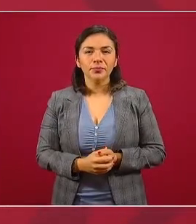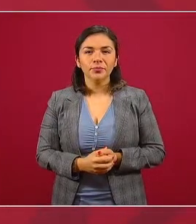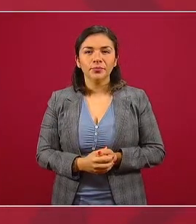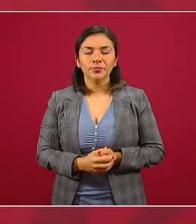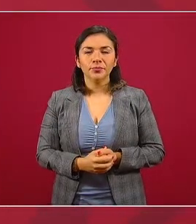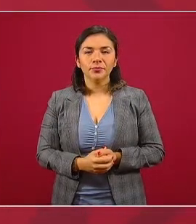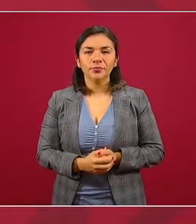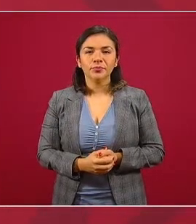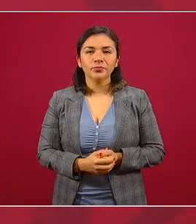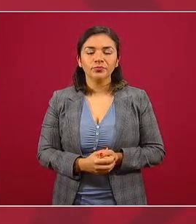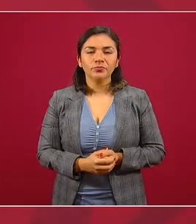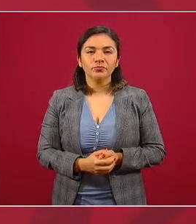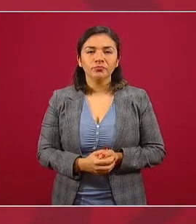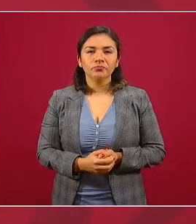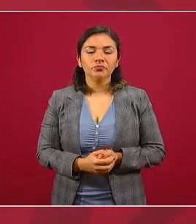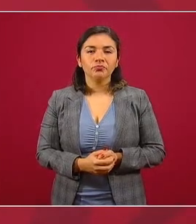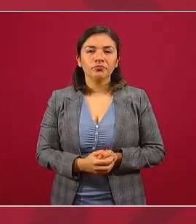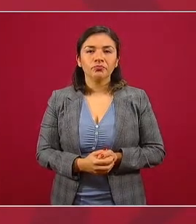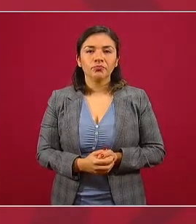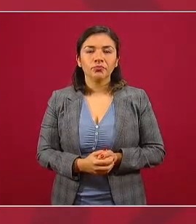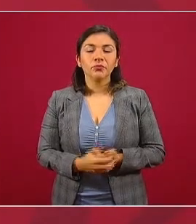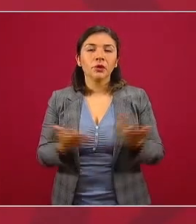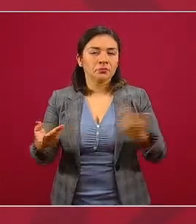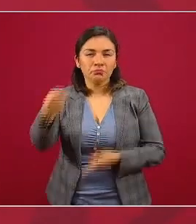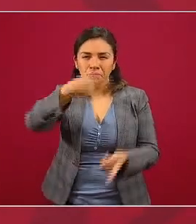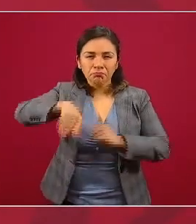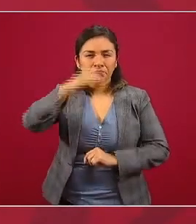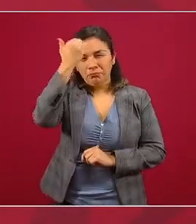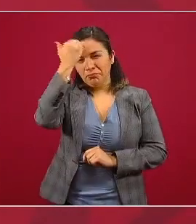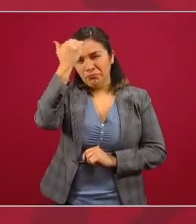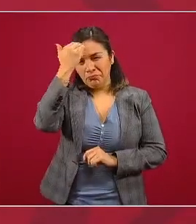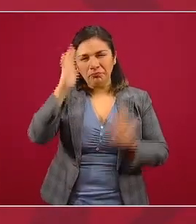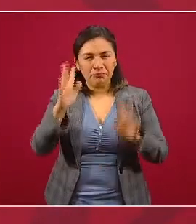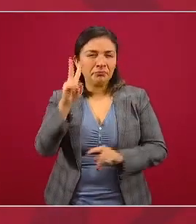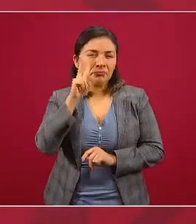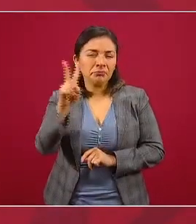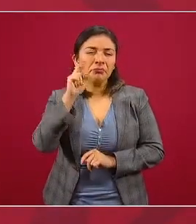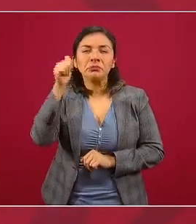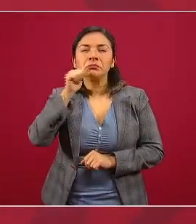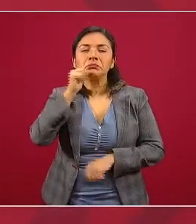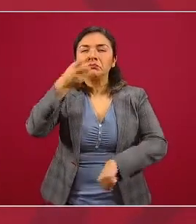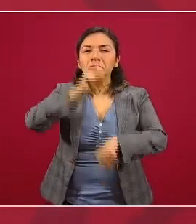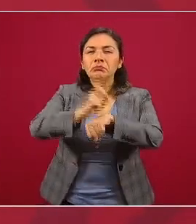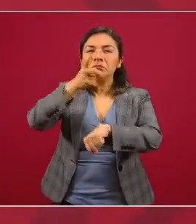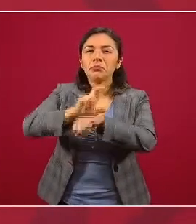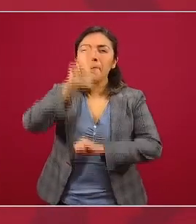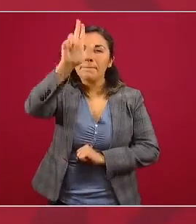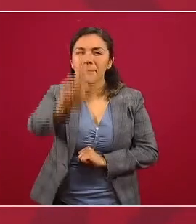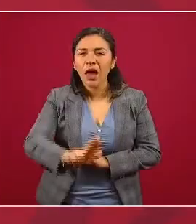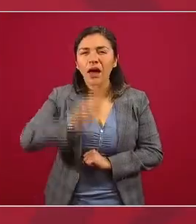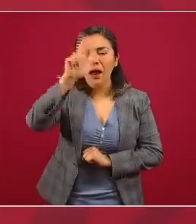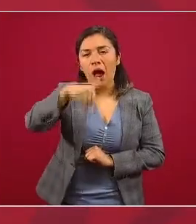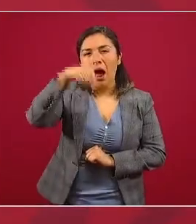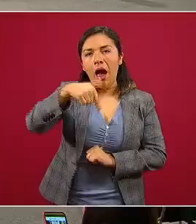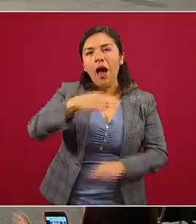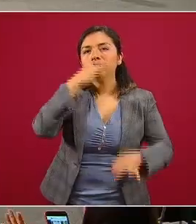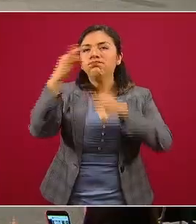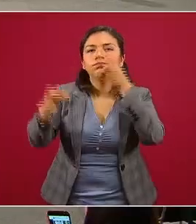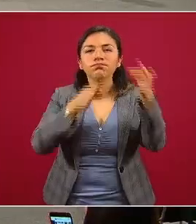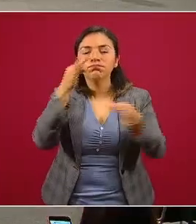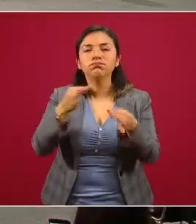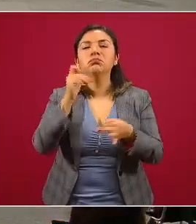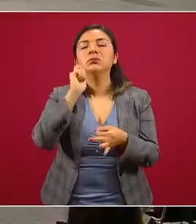Como es sabido, todos los martes informamos de